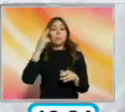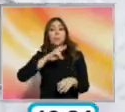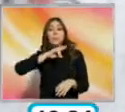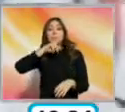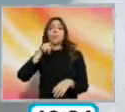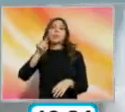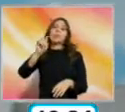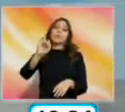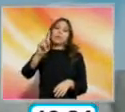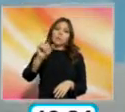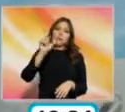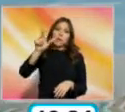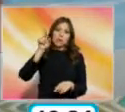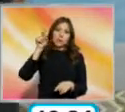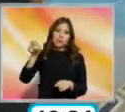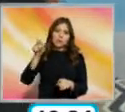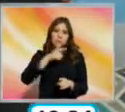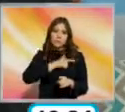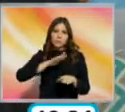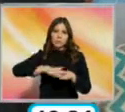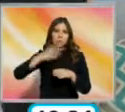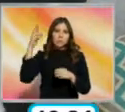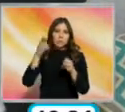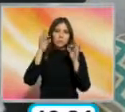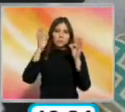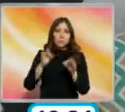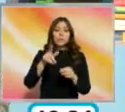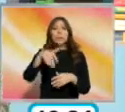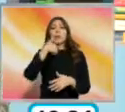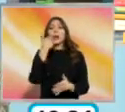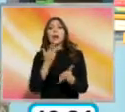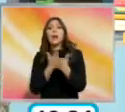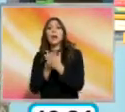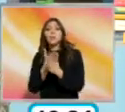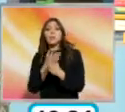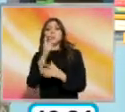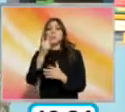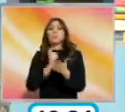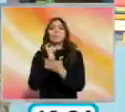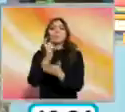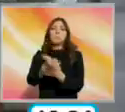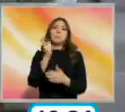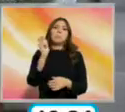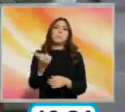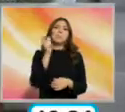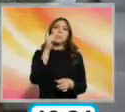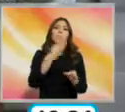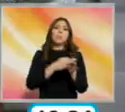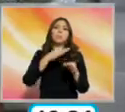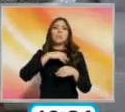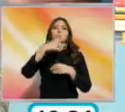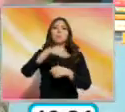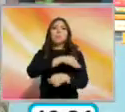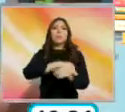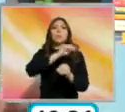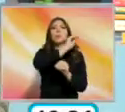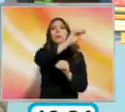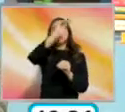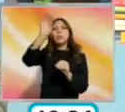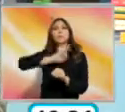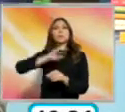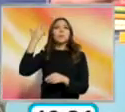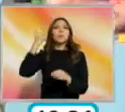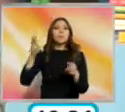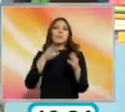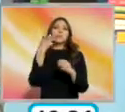el indicado. Muy bien. ¿Quieres acceso a toda tu música e incluso un solo pago que cubra a varios usuarios de tu familia? Que esa es una gran ventaja.